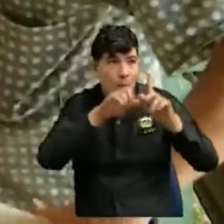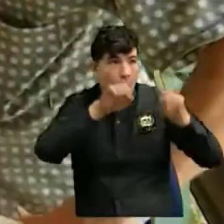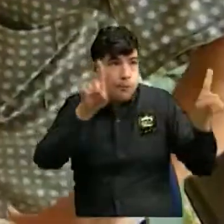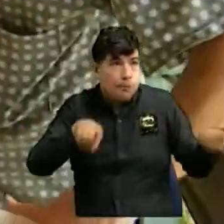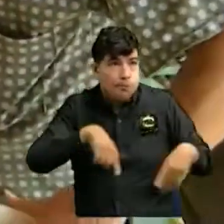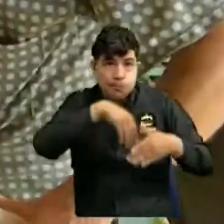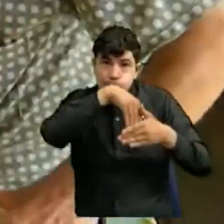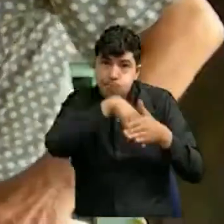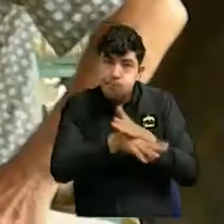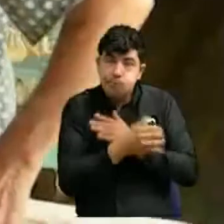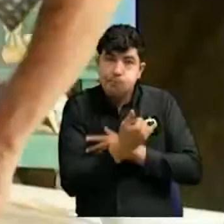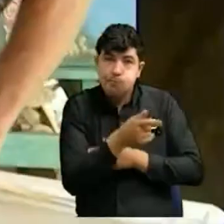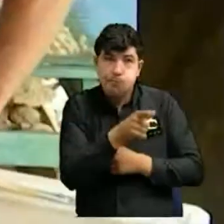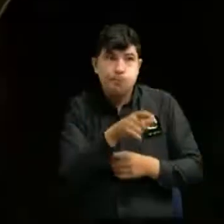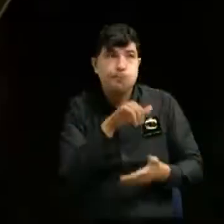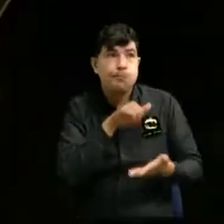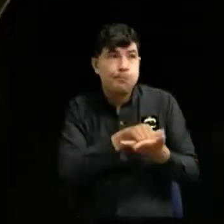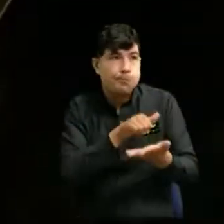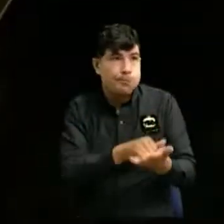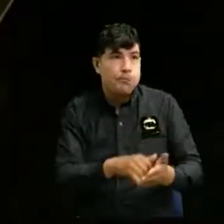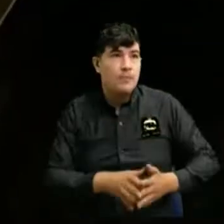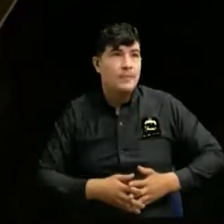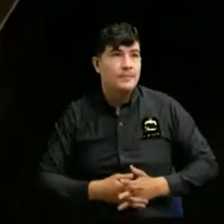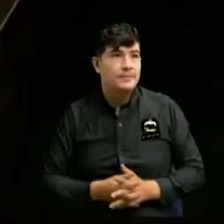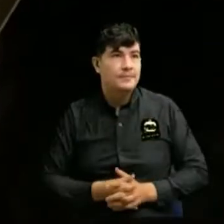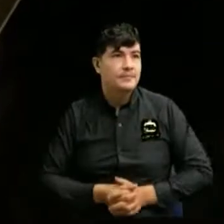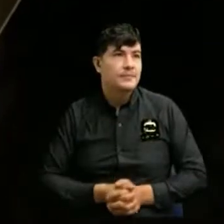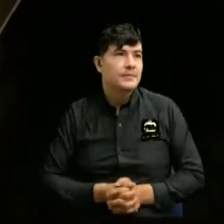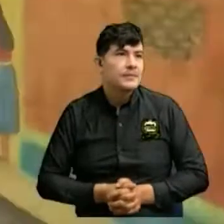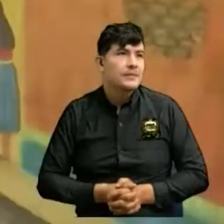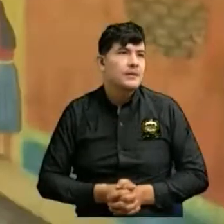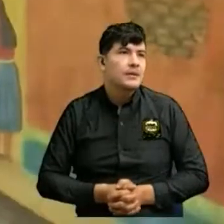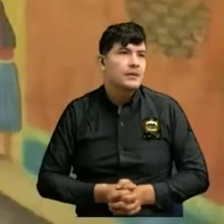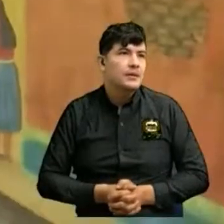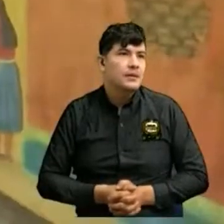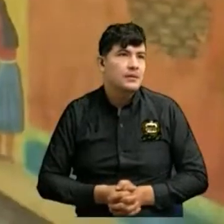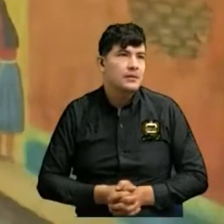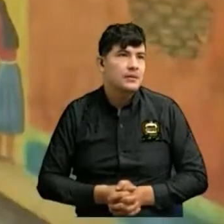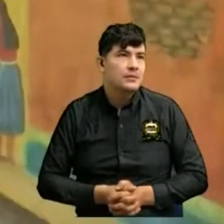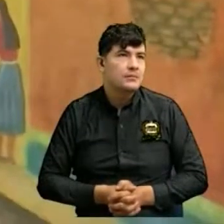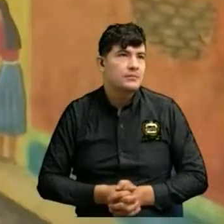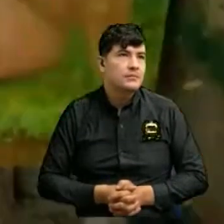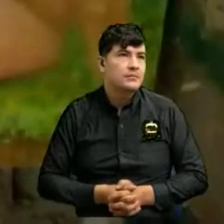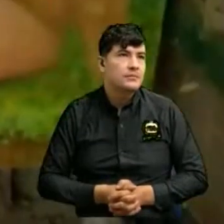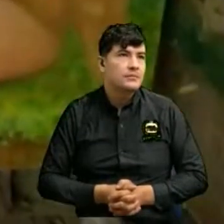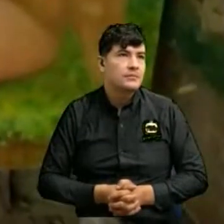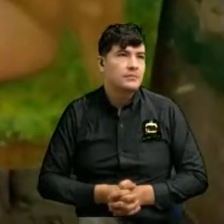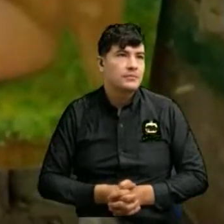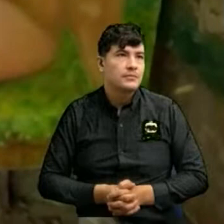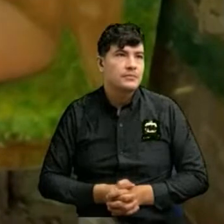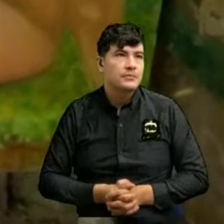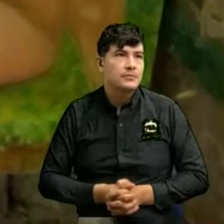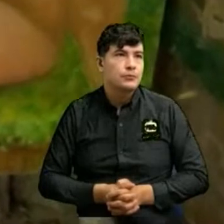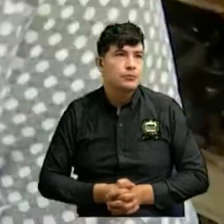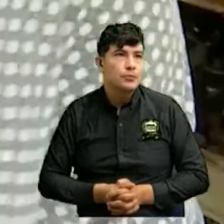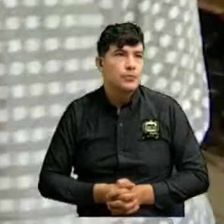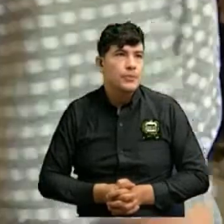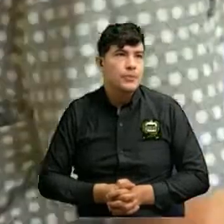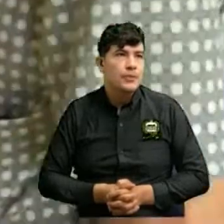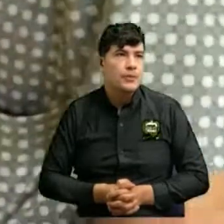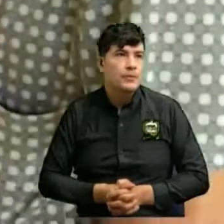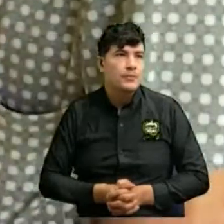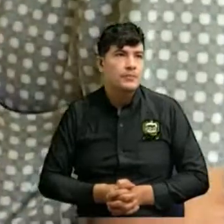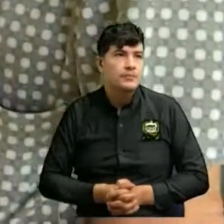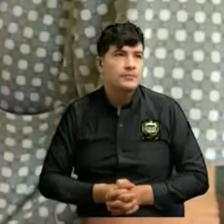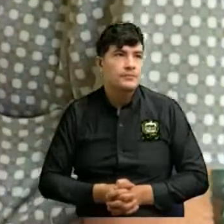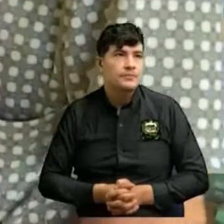gran nostalgia los desempolva para recordar cada imagen que ha plasmado en esos lienzos y cómo la pintura lo llevó a ser